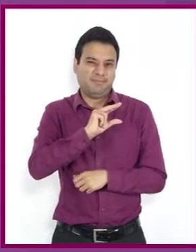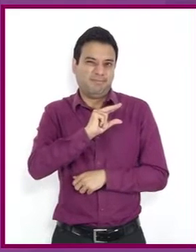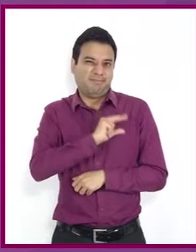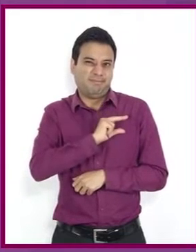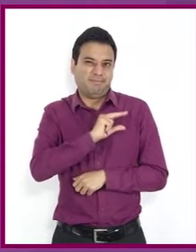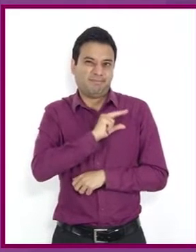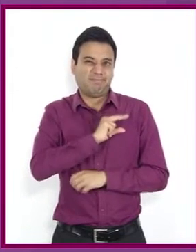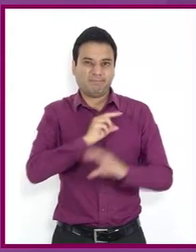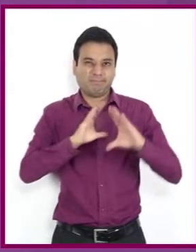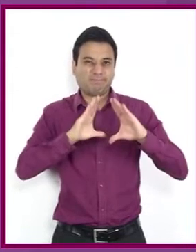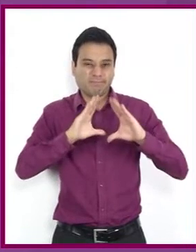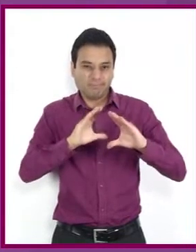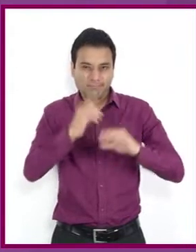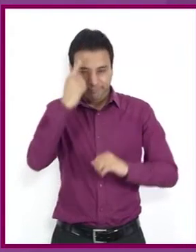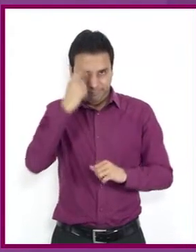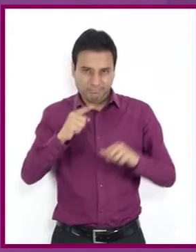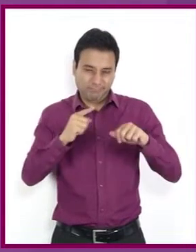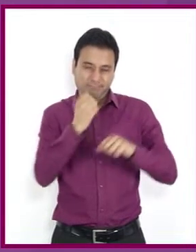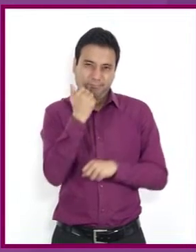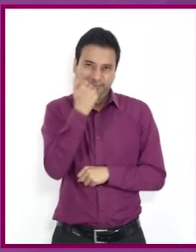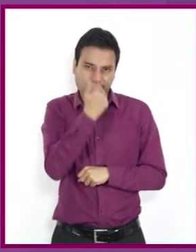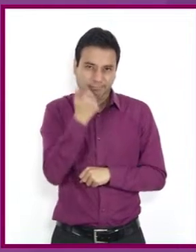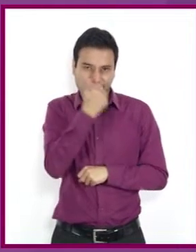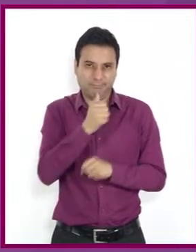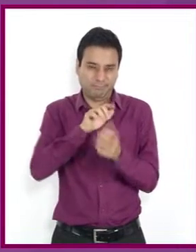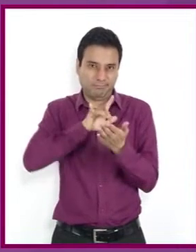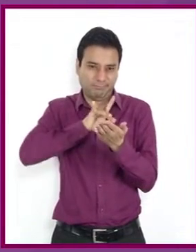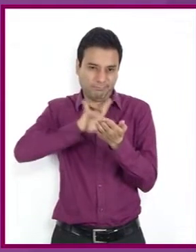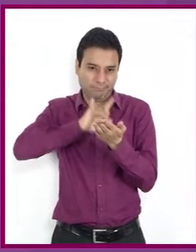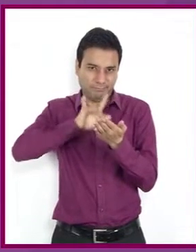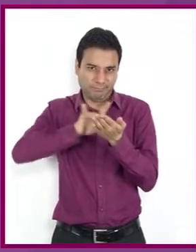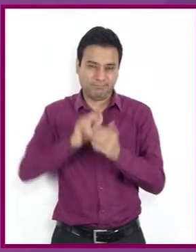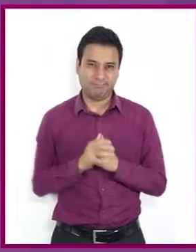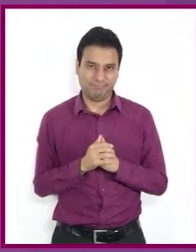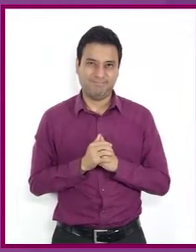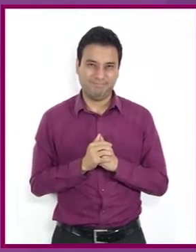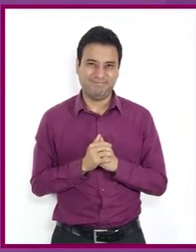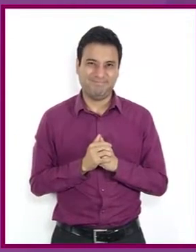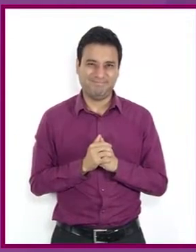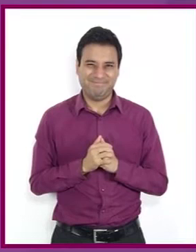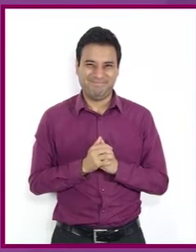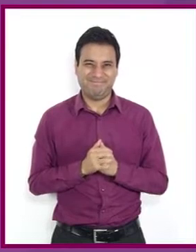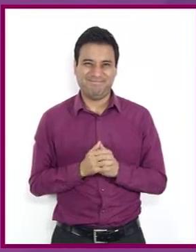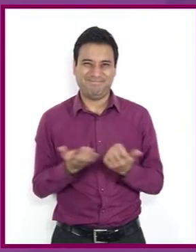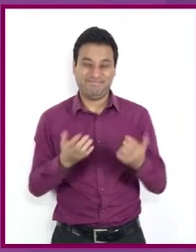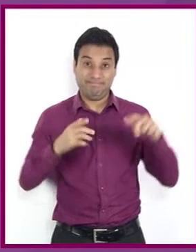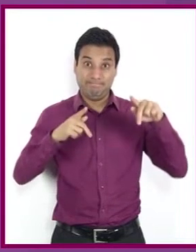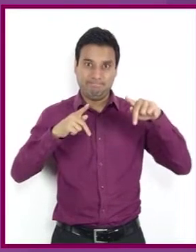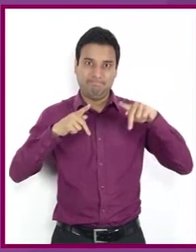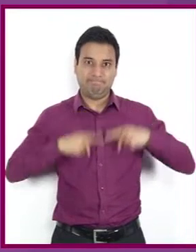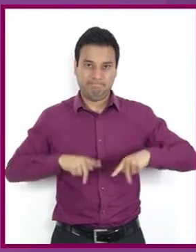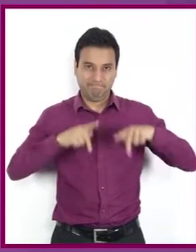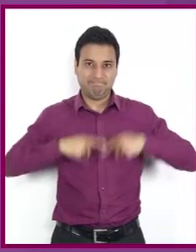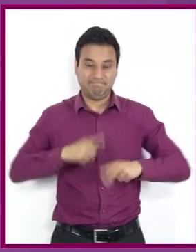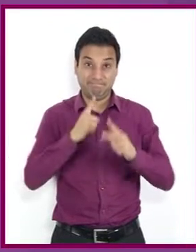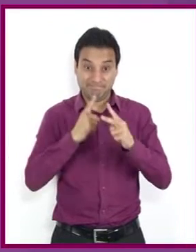de regularización, para que vean que no es nuevo esto de que la gente no entiende las matemáticas.